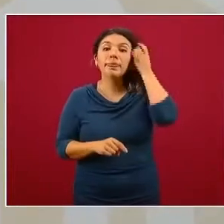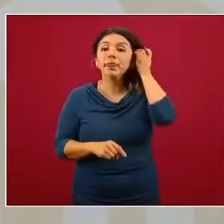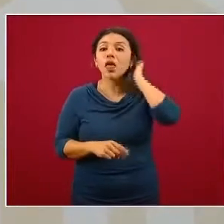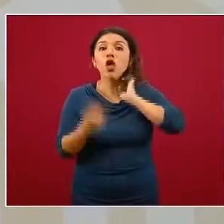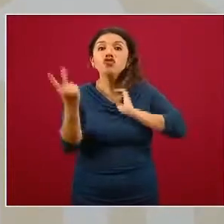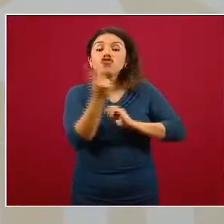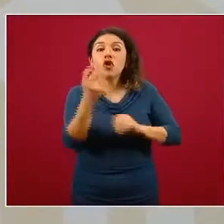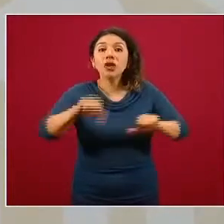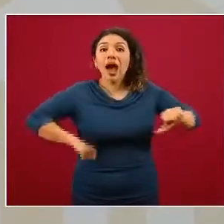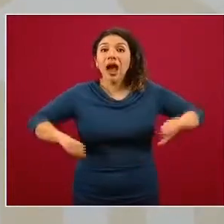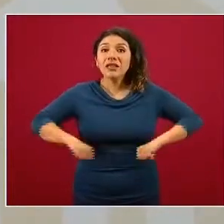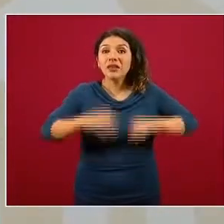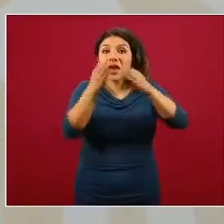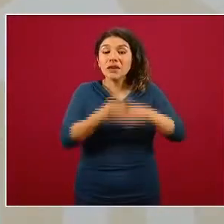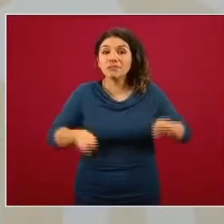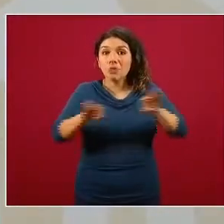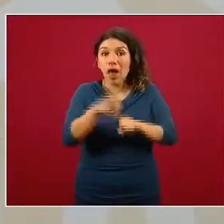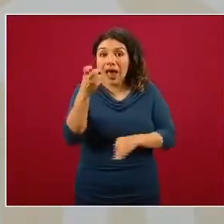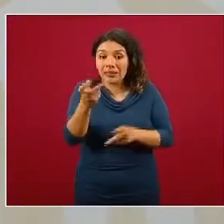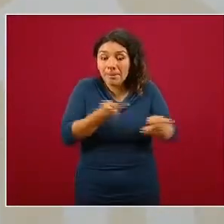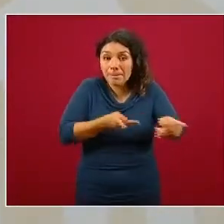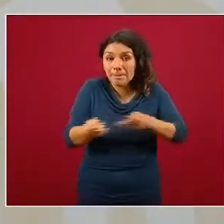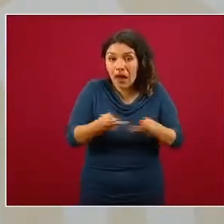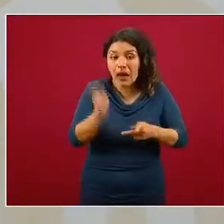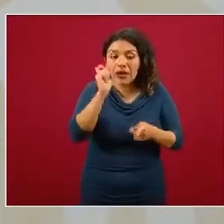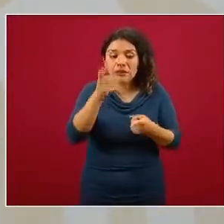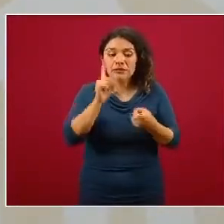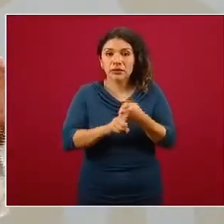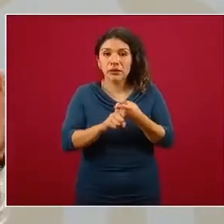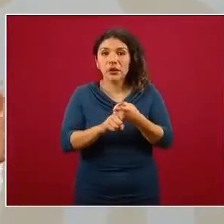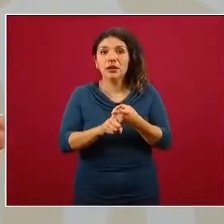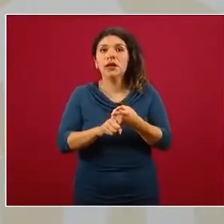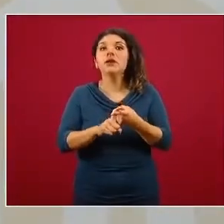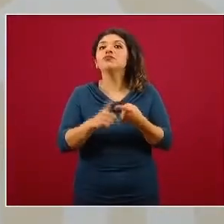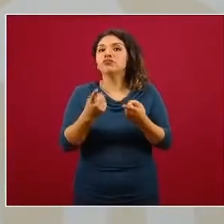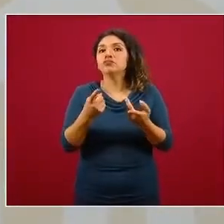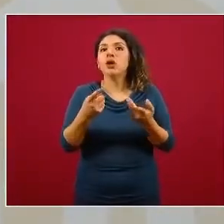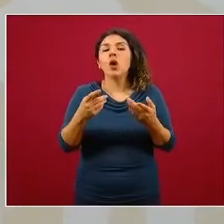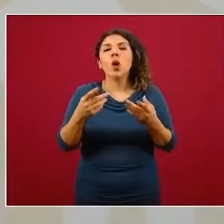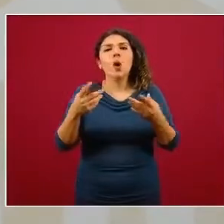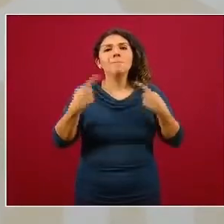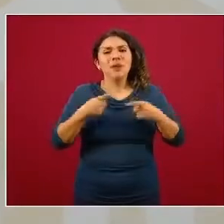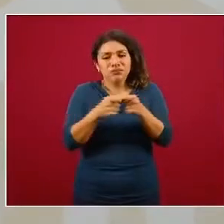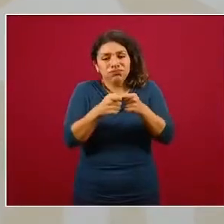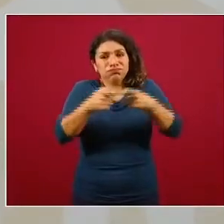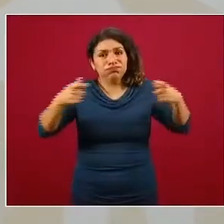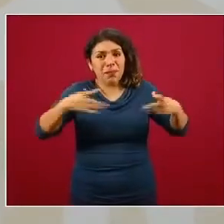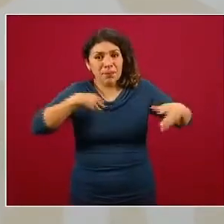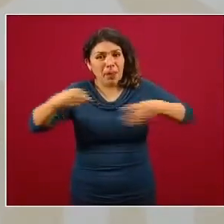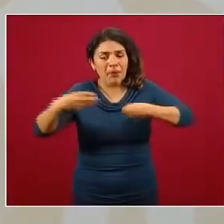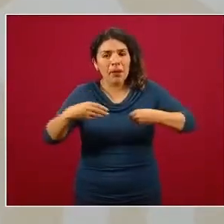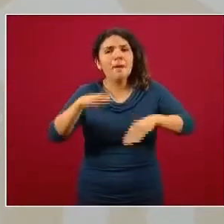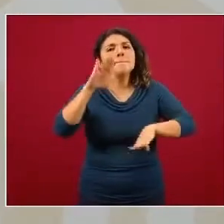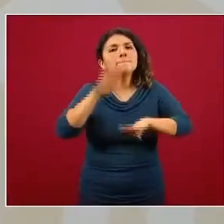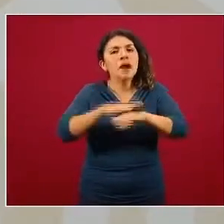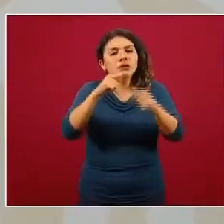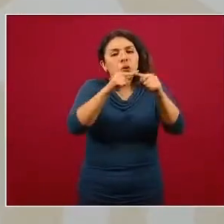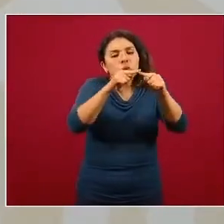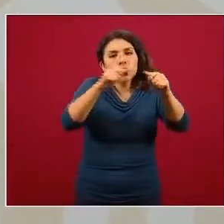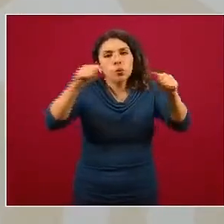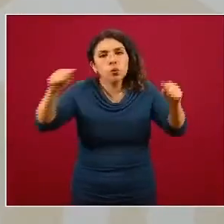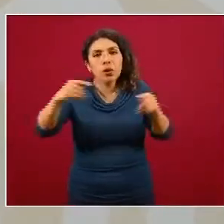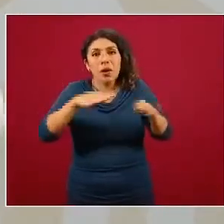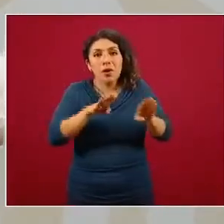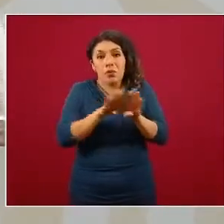dos actividades fundamentales de esa estrategia son la mitigación comunitaria para lograr una curva epidémica